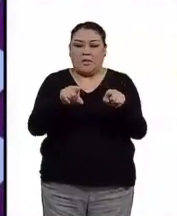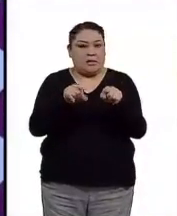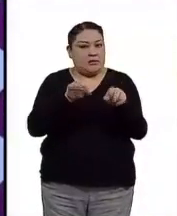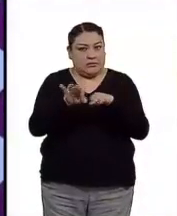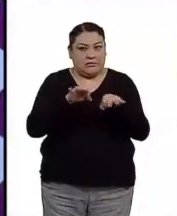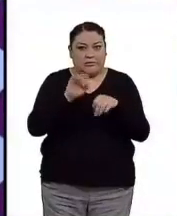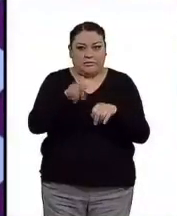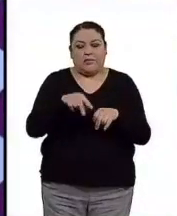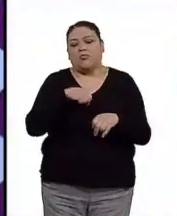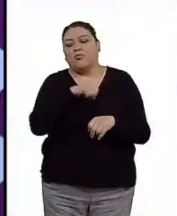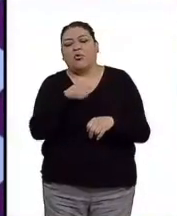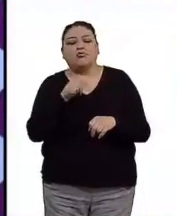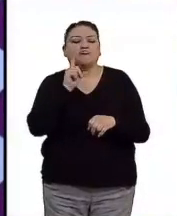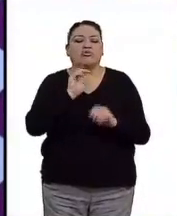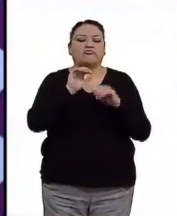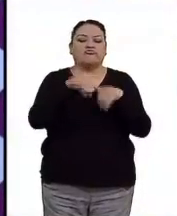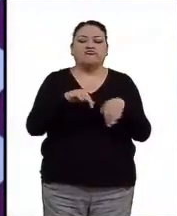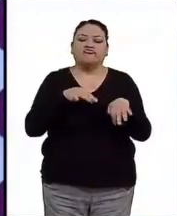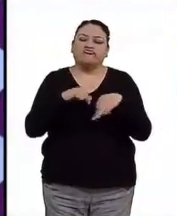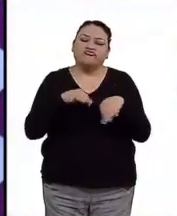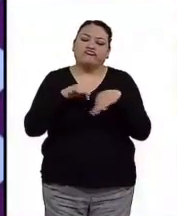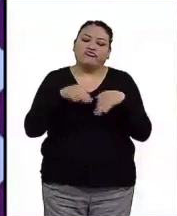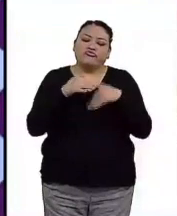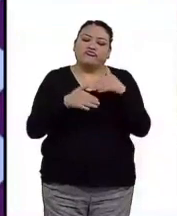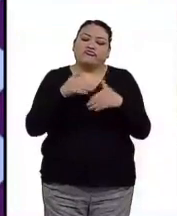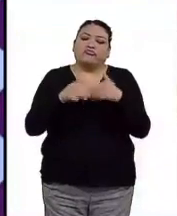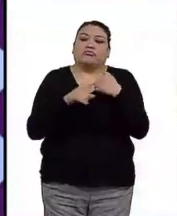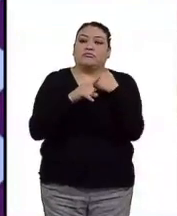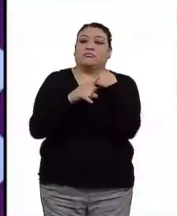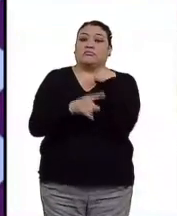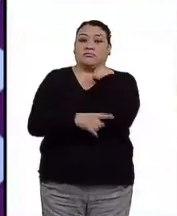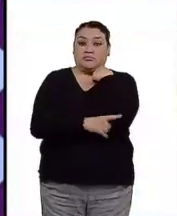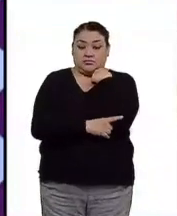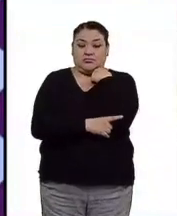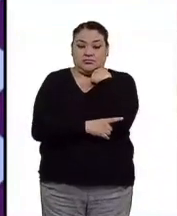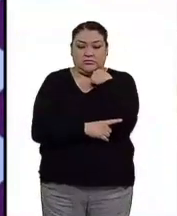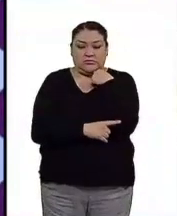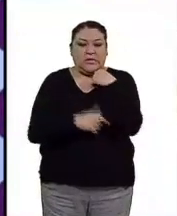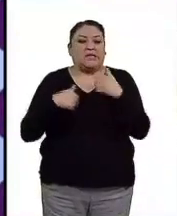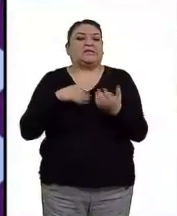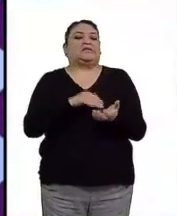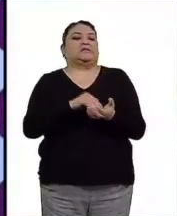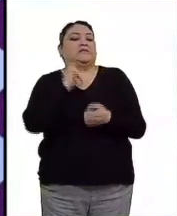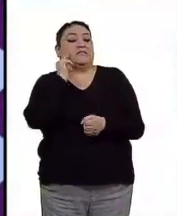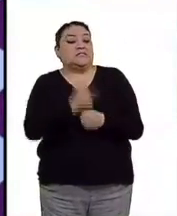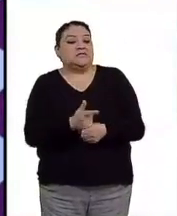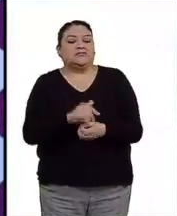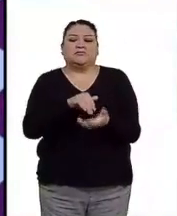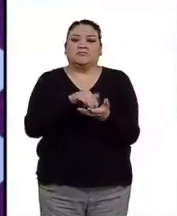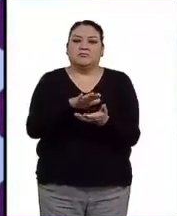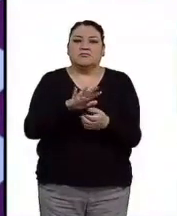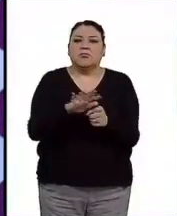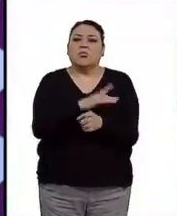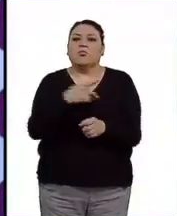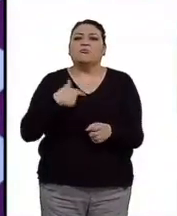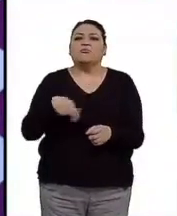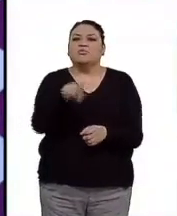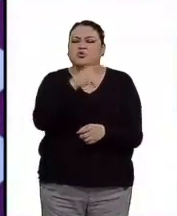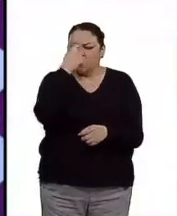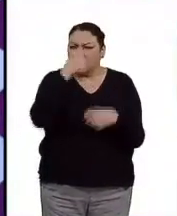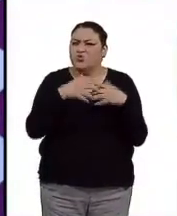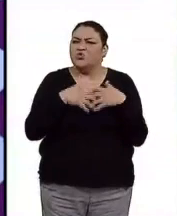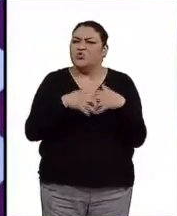En qué momento el embarazo llega a ser una causa de despido. ¿Por qué? Porque la mentalidad de la empresa